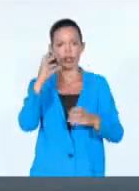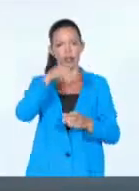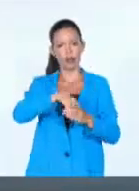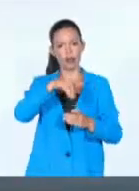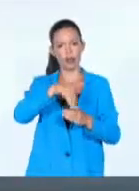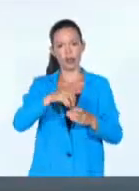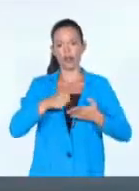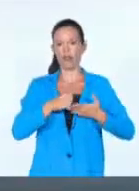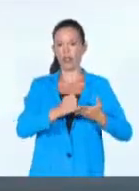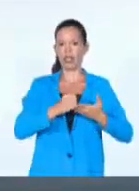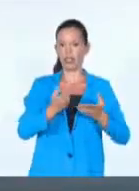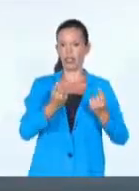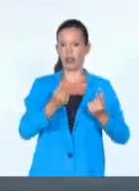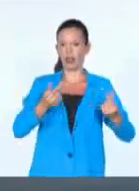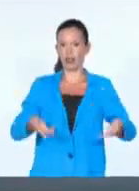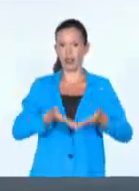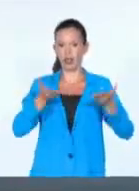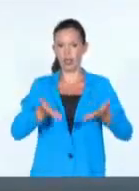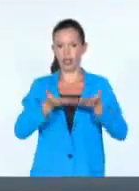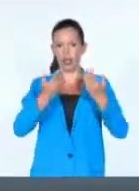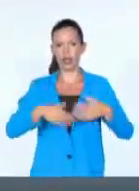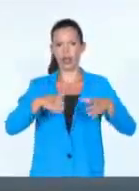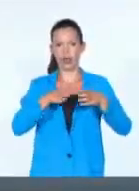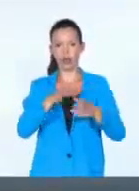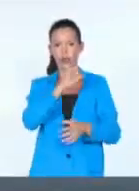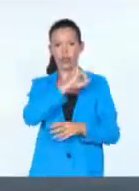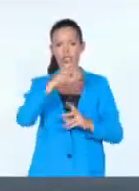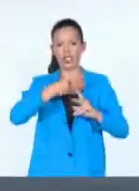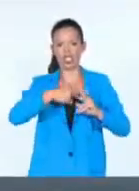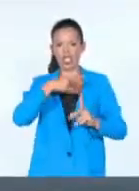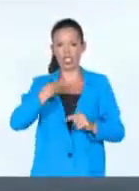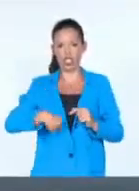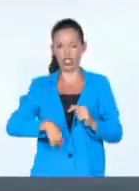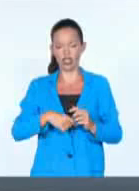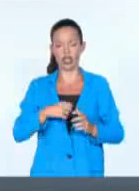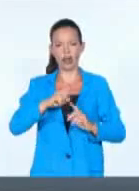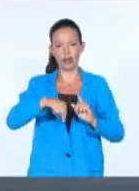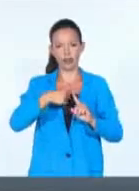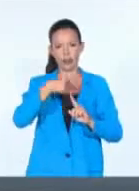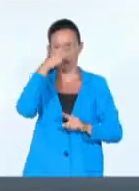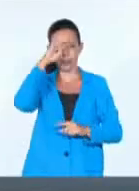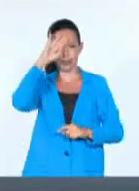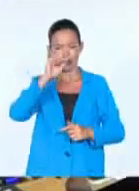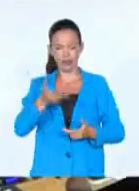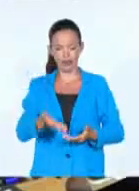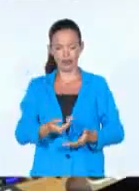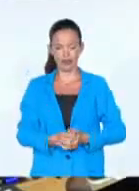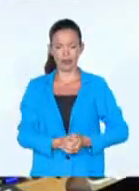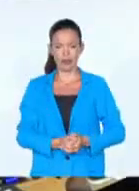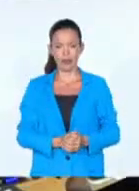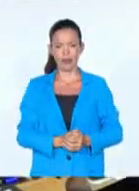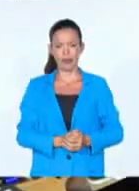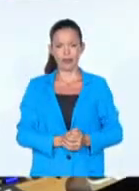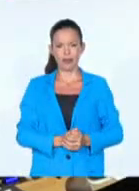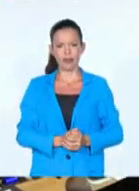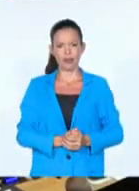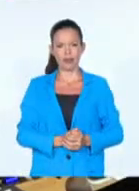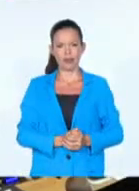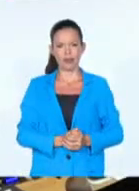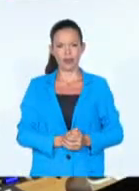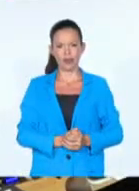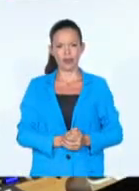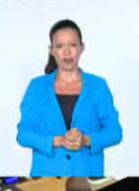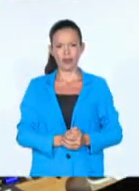los 77 y China, y también de Cuba. Nuestro reportero Wilmer Rodríguez Fernández nos cuenta más. En el Consejo de